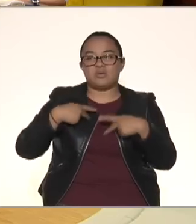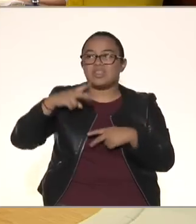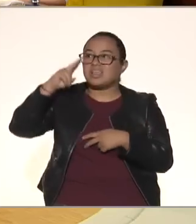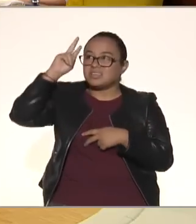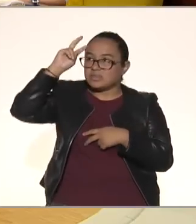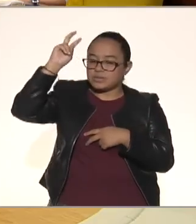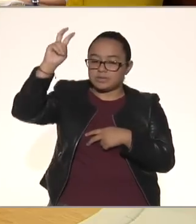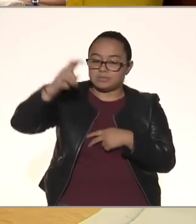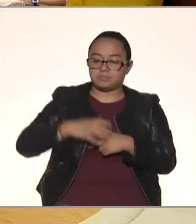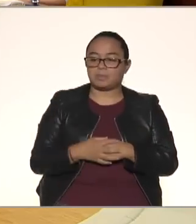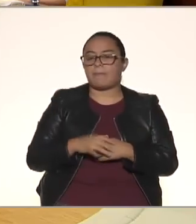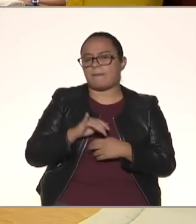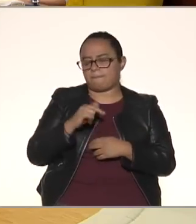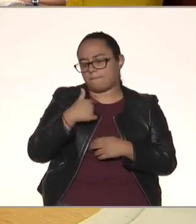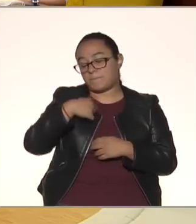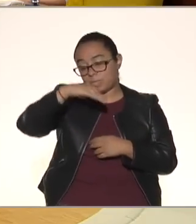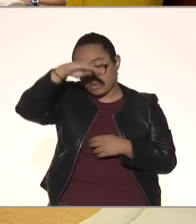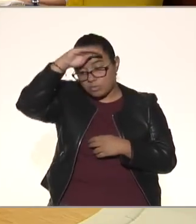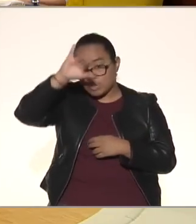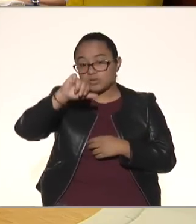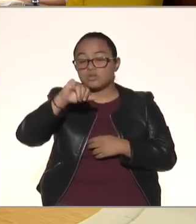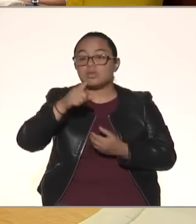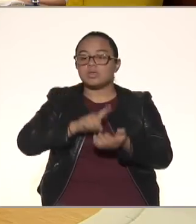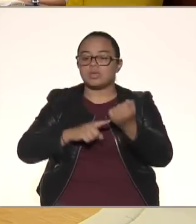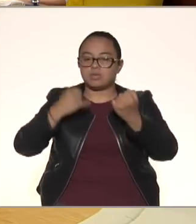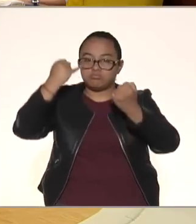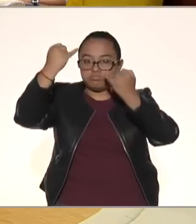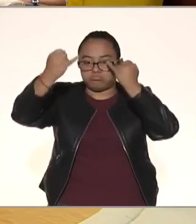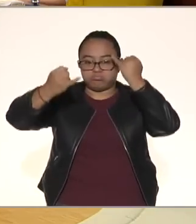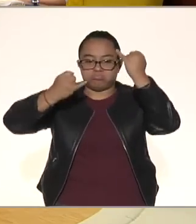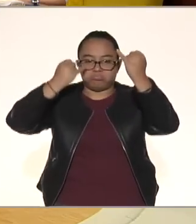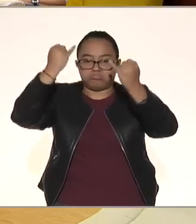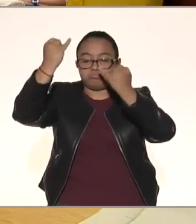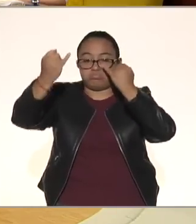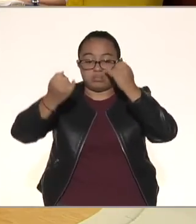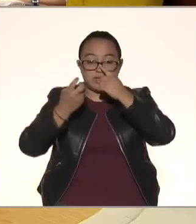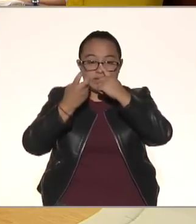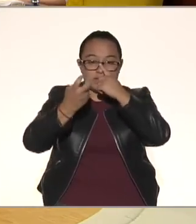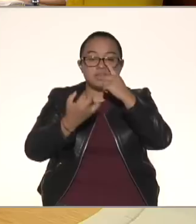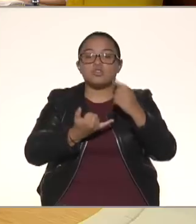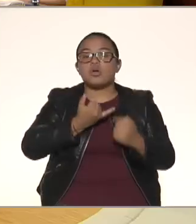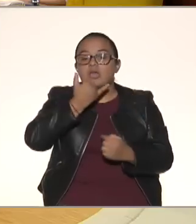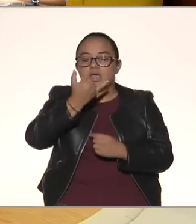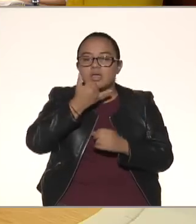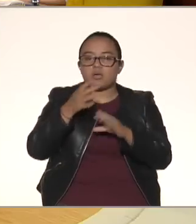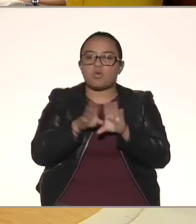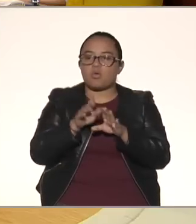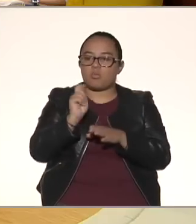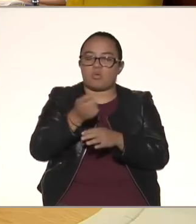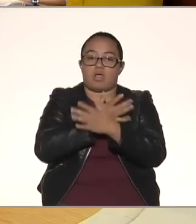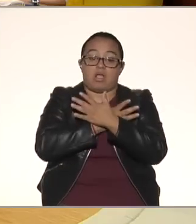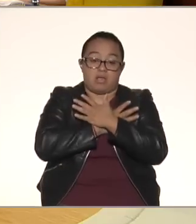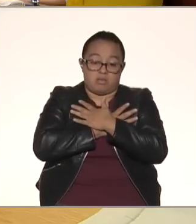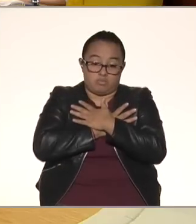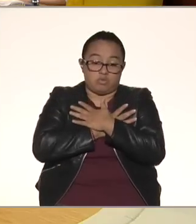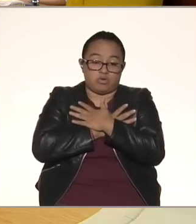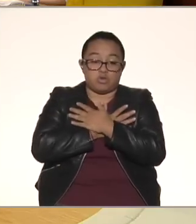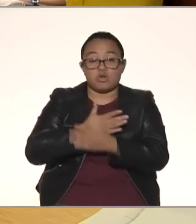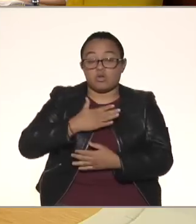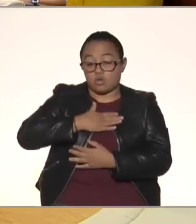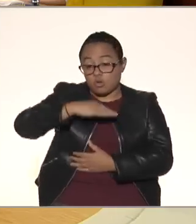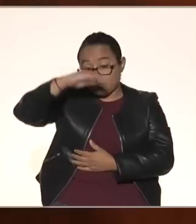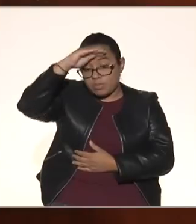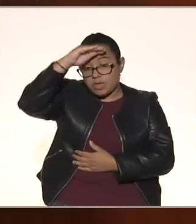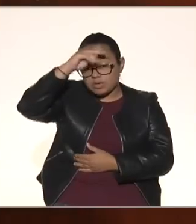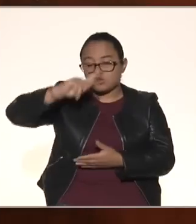Yo creo que sí, sin embargo es una idealización completamente errónea del amor. Yo creo que también habrá